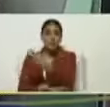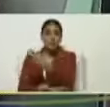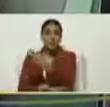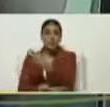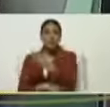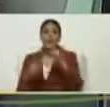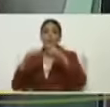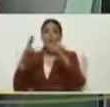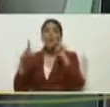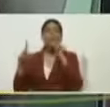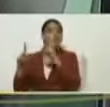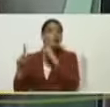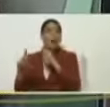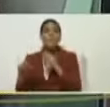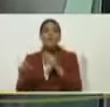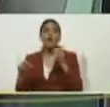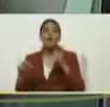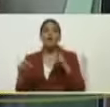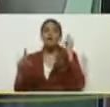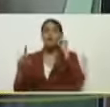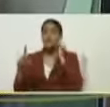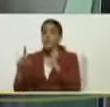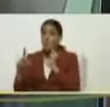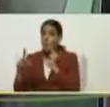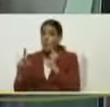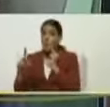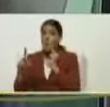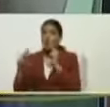Simón Bolívar, que comunica San Antonio del